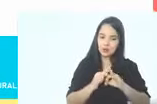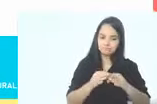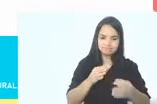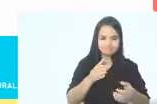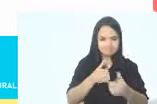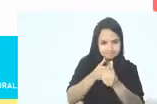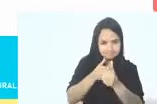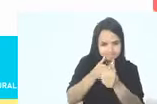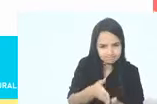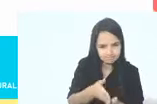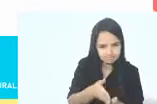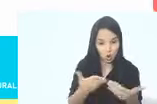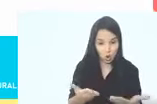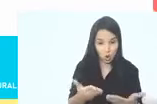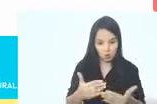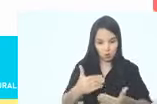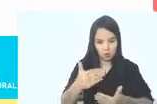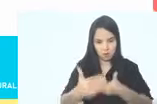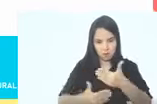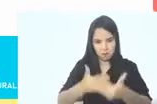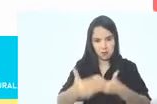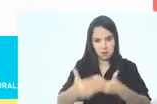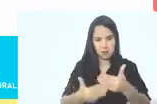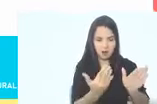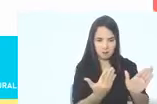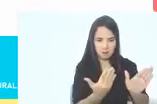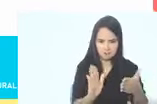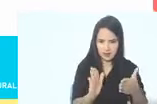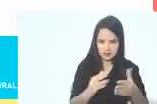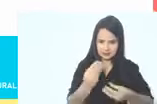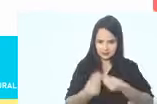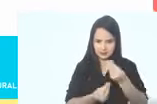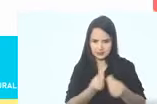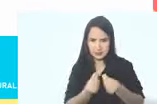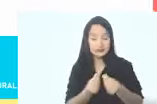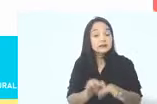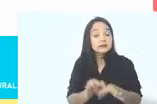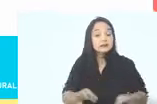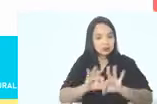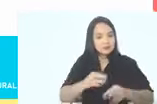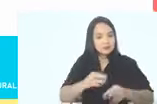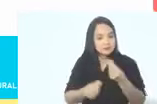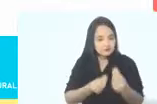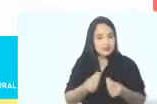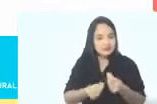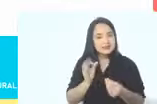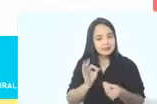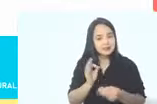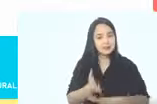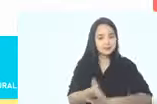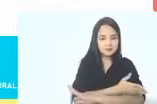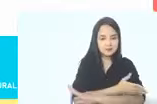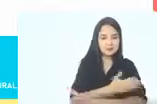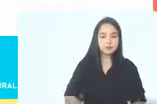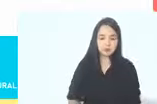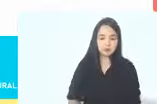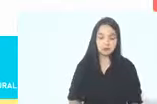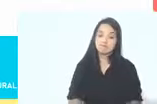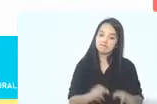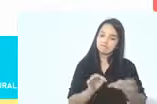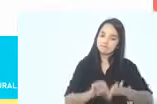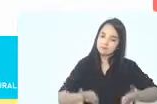Octavio, a la alcaldía de los Córdoba, que también está conectada, a Juliana Ríos, a Jenny Mabel, muy importante